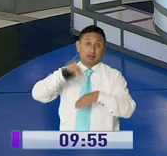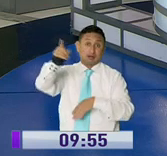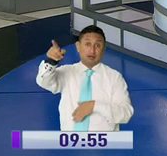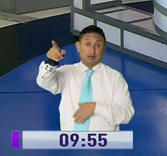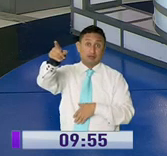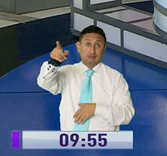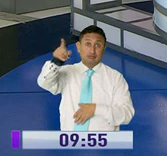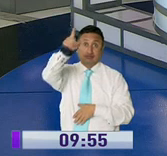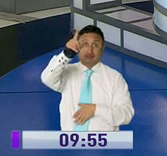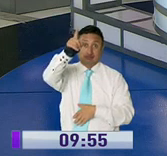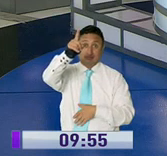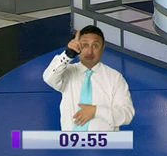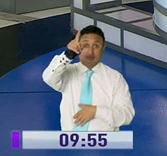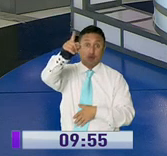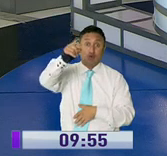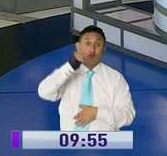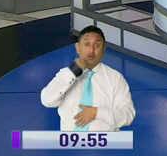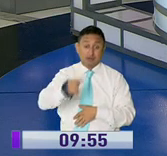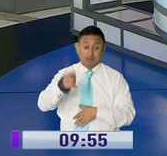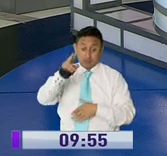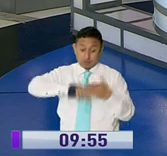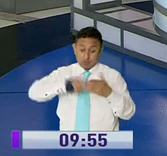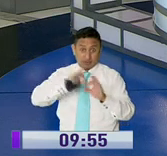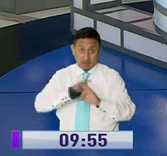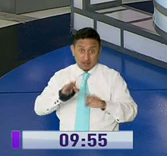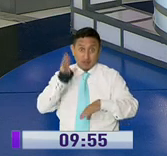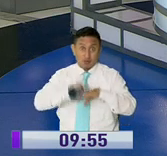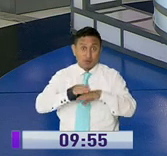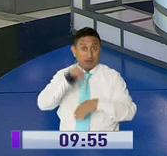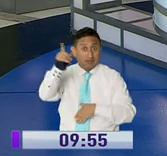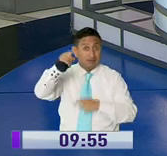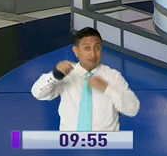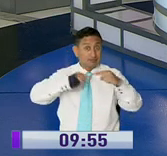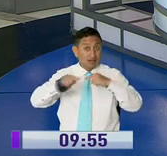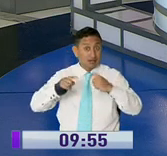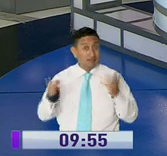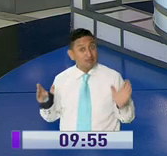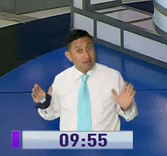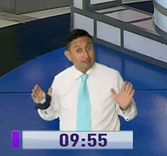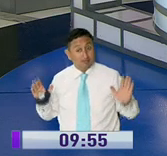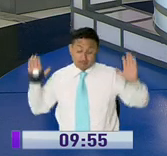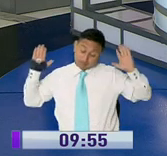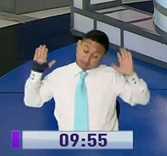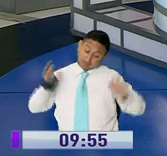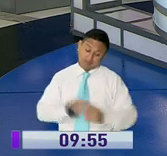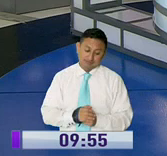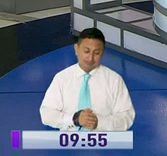Ella es la culpable. Amigos televidentes, si es que ustedes dicen que no leemos los mensajes, es culpa de la Sarita. Claro, aquí nos hablan.